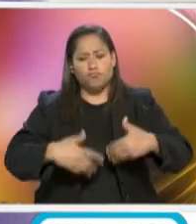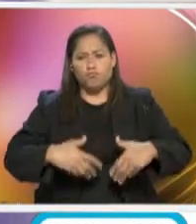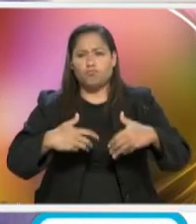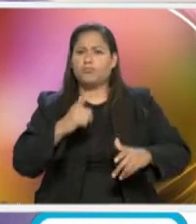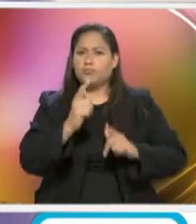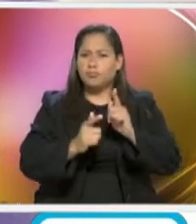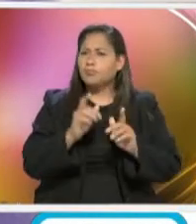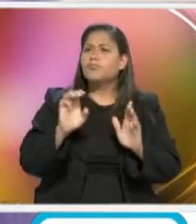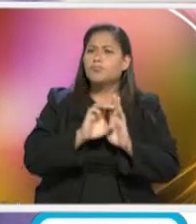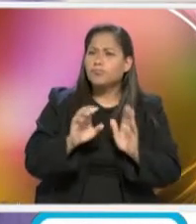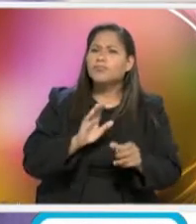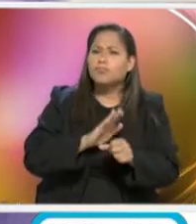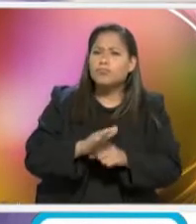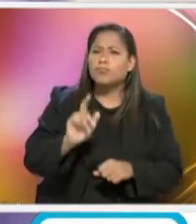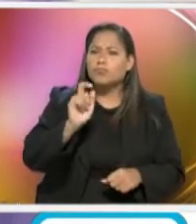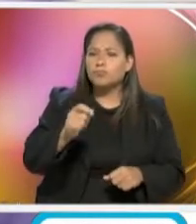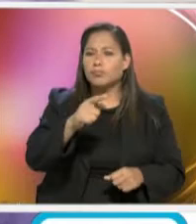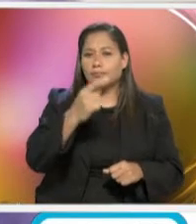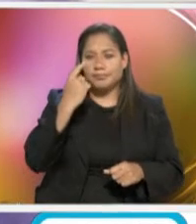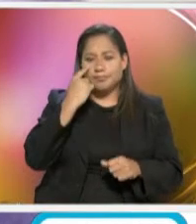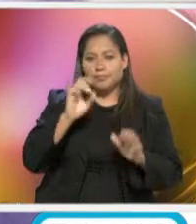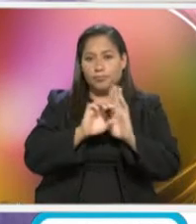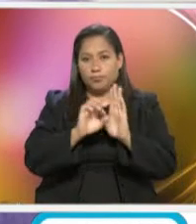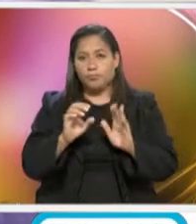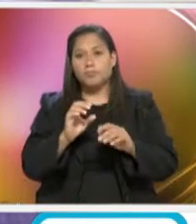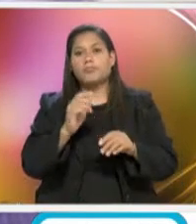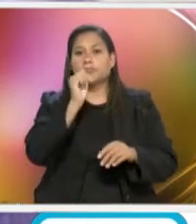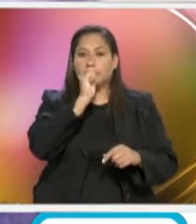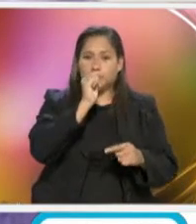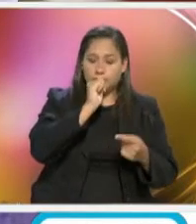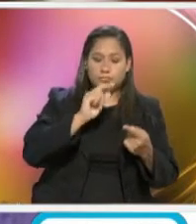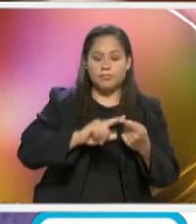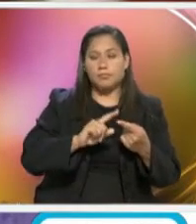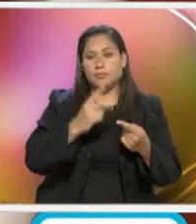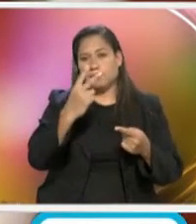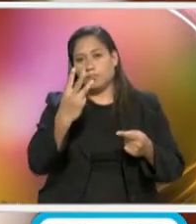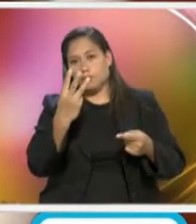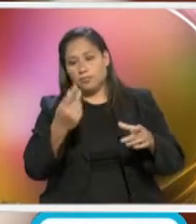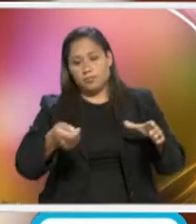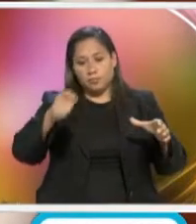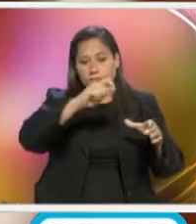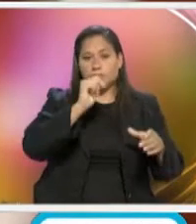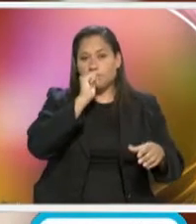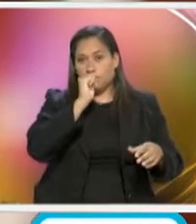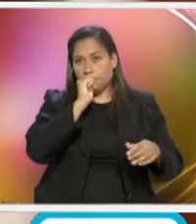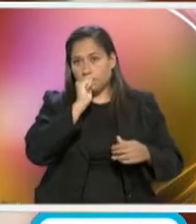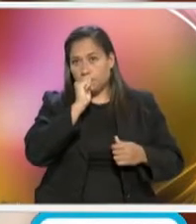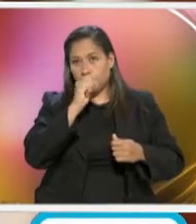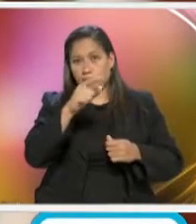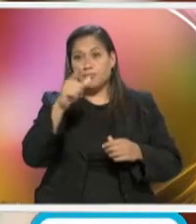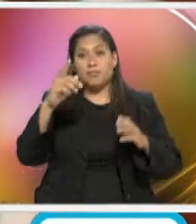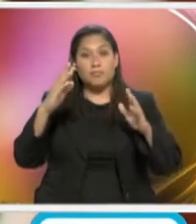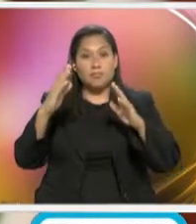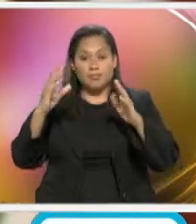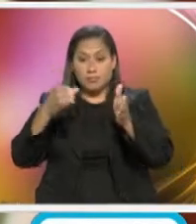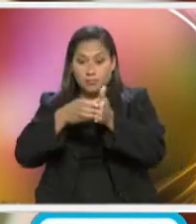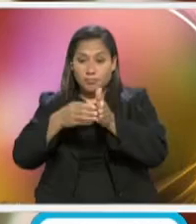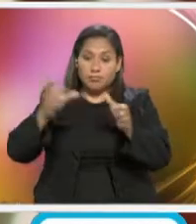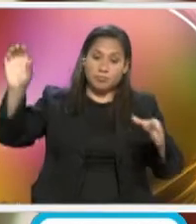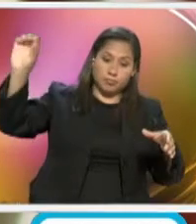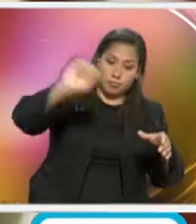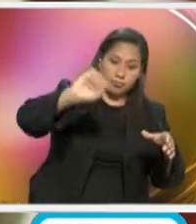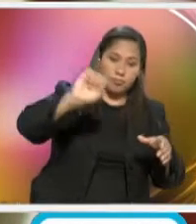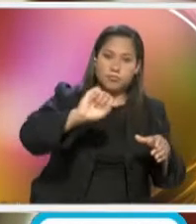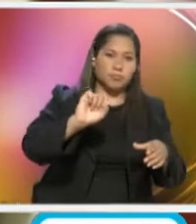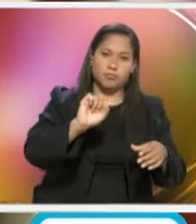Sí, cereales por ejemplo. Como integrales? por ejemplo, le puedes agregar 2 cucharadas de avena, de 2 a 3 cucharadas de avena. O sea, no esos cereales que amaranto. venden en caja de No, cartón, no, no. ¿no? Lo esos más